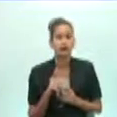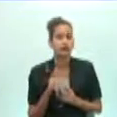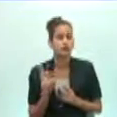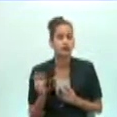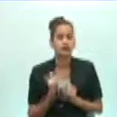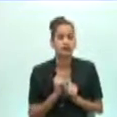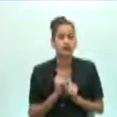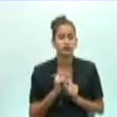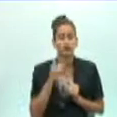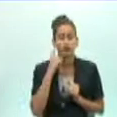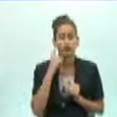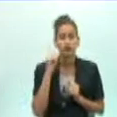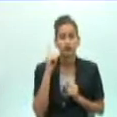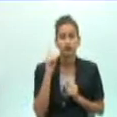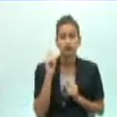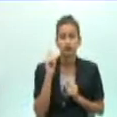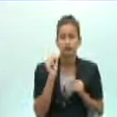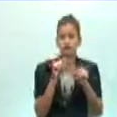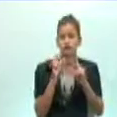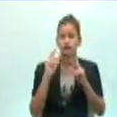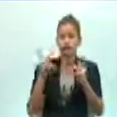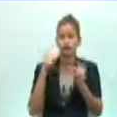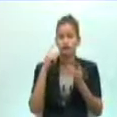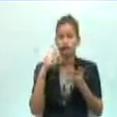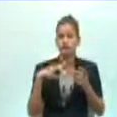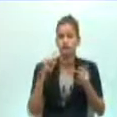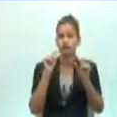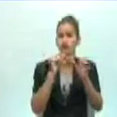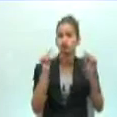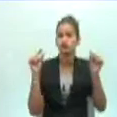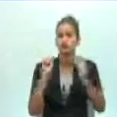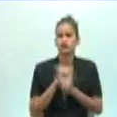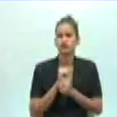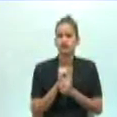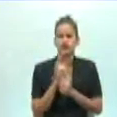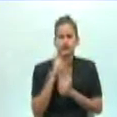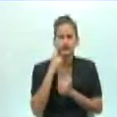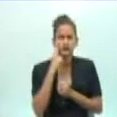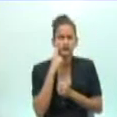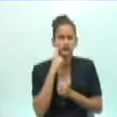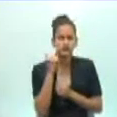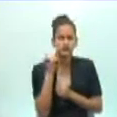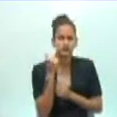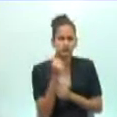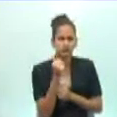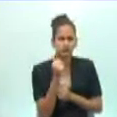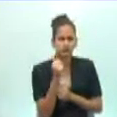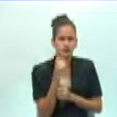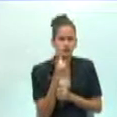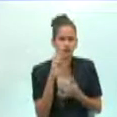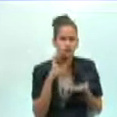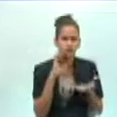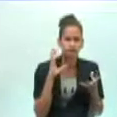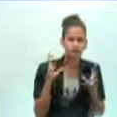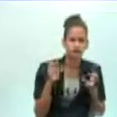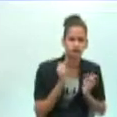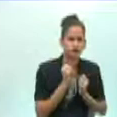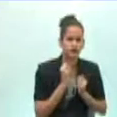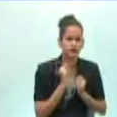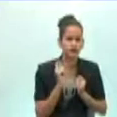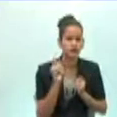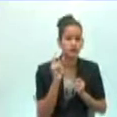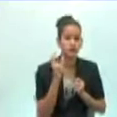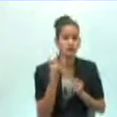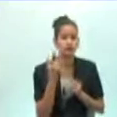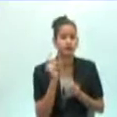viejo, la tribu no vencería al enemigo. O sea, vamos a observar bien para no confundirnos. Fíjense que en el segundo